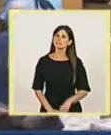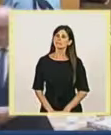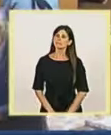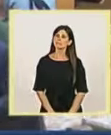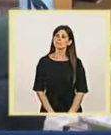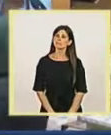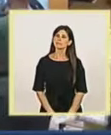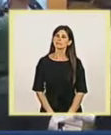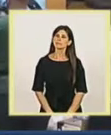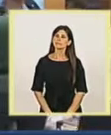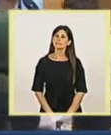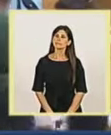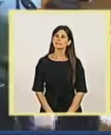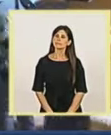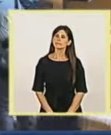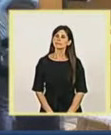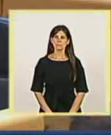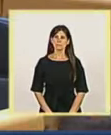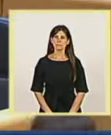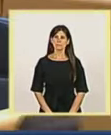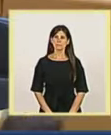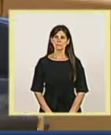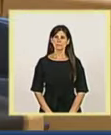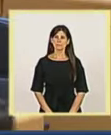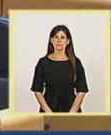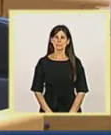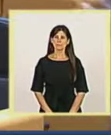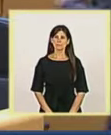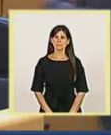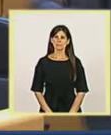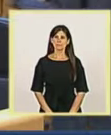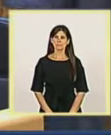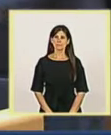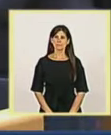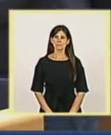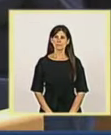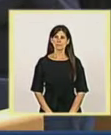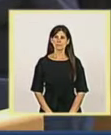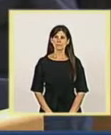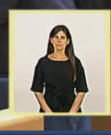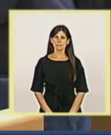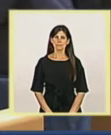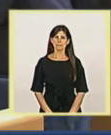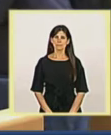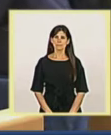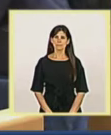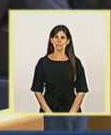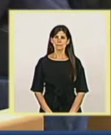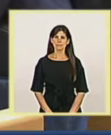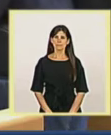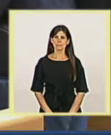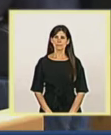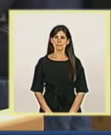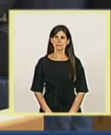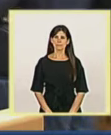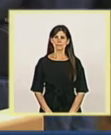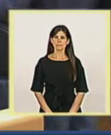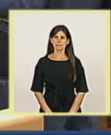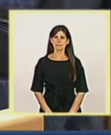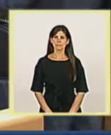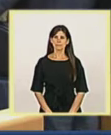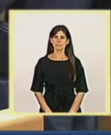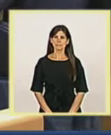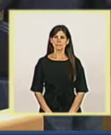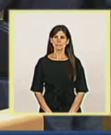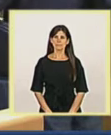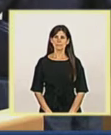Y lo que es sangrante es pretender que toda esta fiesta para que Sánchez mantenga el poder, es que lo paguen los de siempre. Ah, es que los niveles de